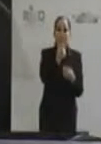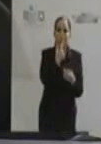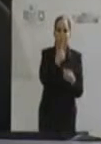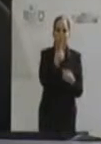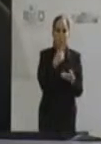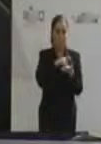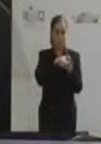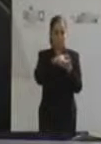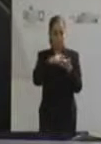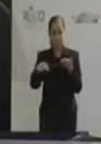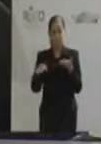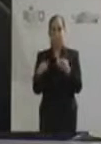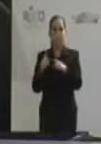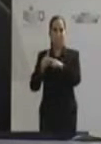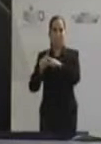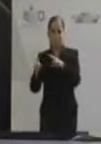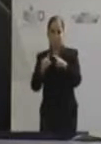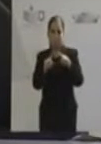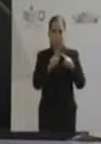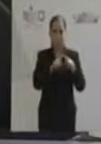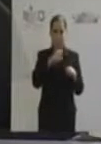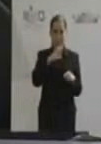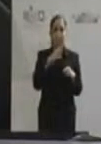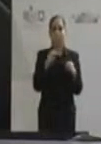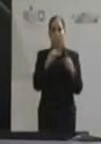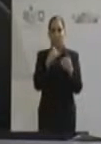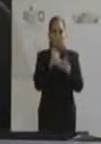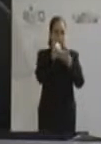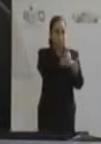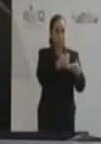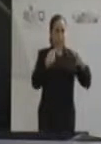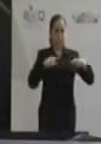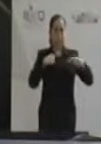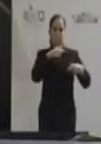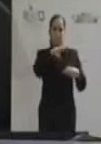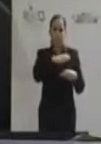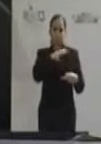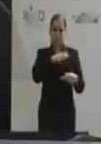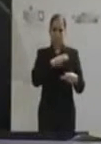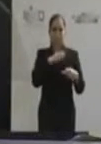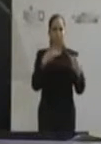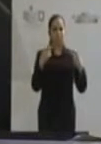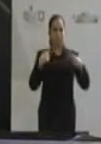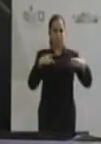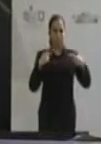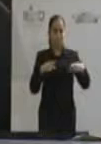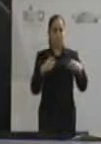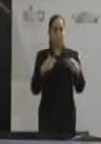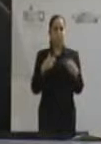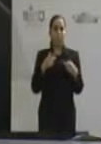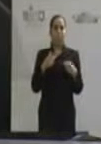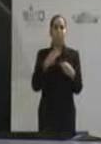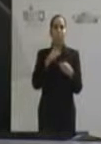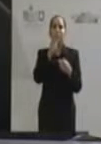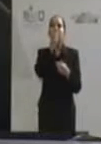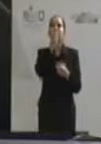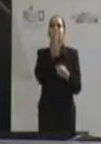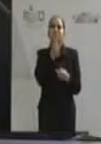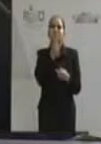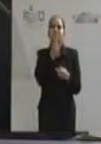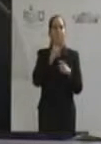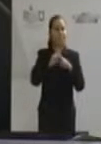cáncer, problemas renales, problemas de diabetes, problemas de hipertensión. Pero no, ¿qué sucedió con